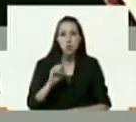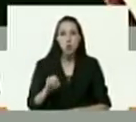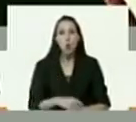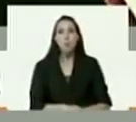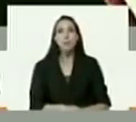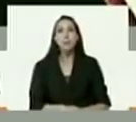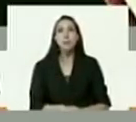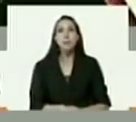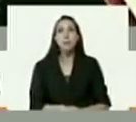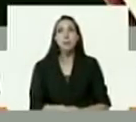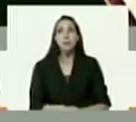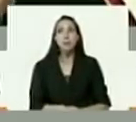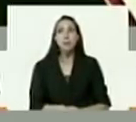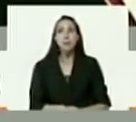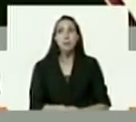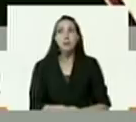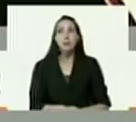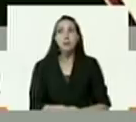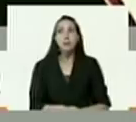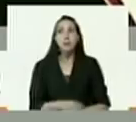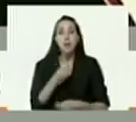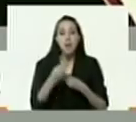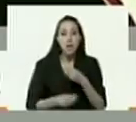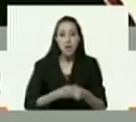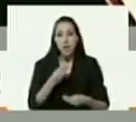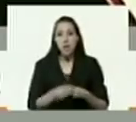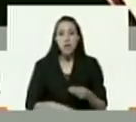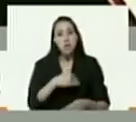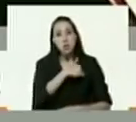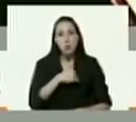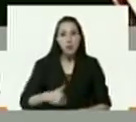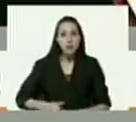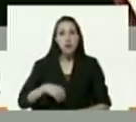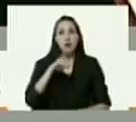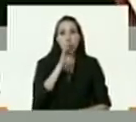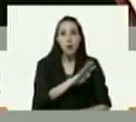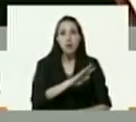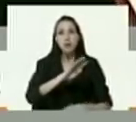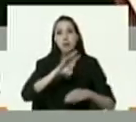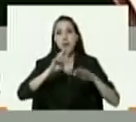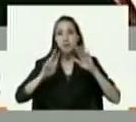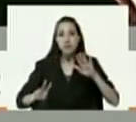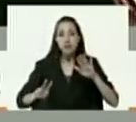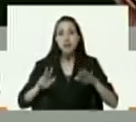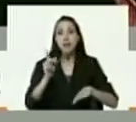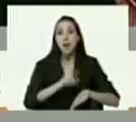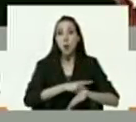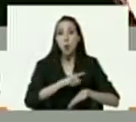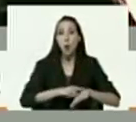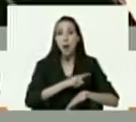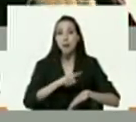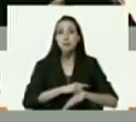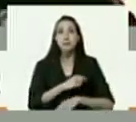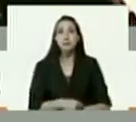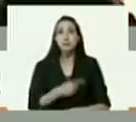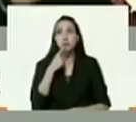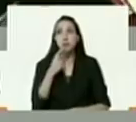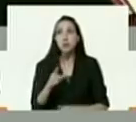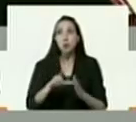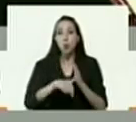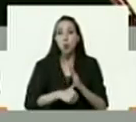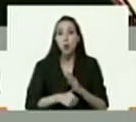empresarial, él asumió como presidente por 47 horas. ¿Y saben qué dijo después, cuando llegó a